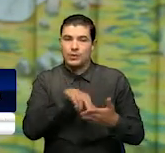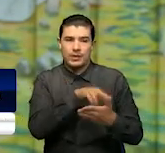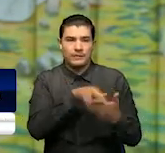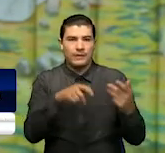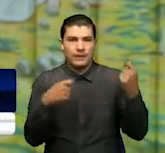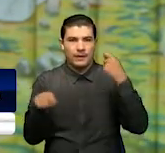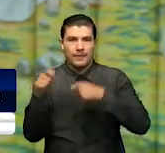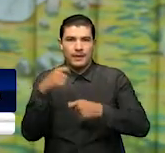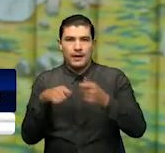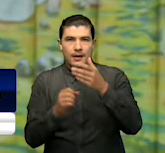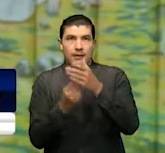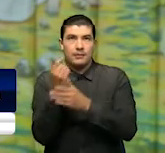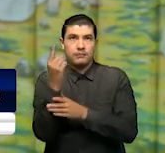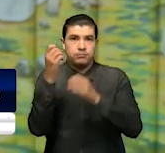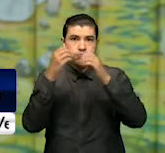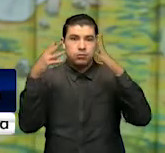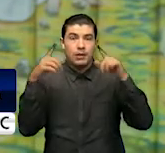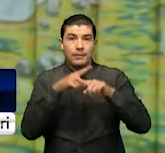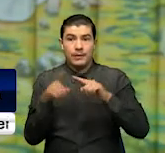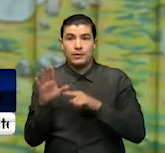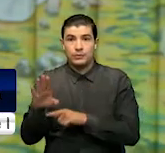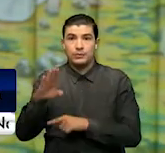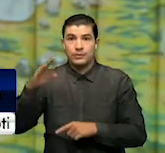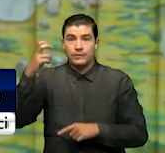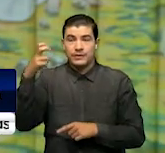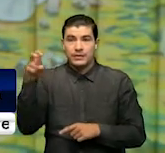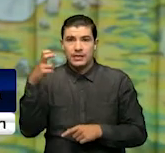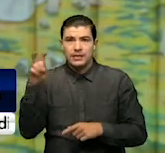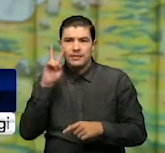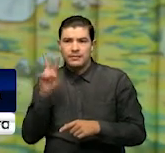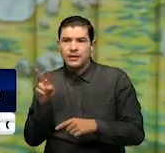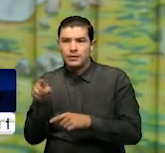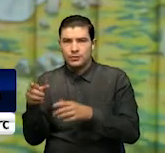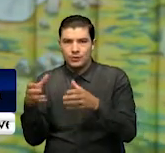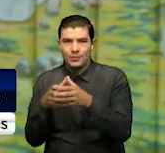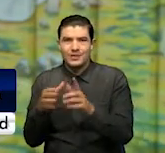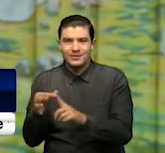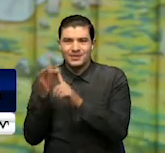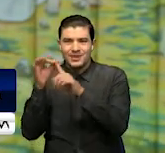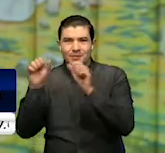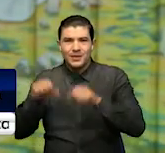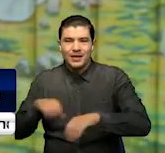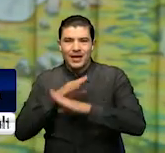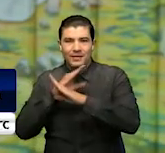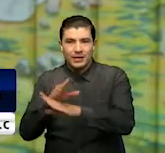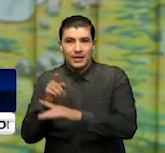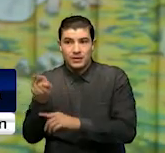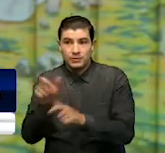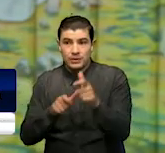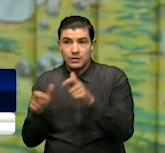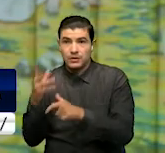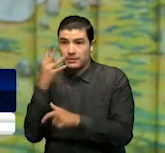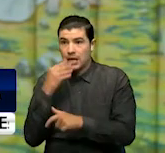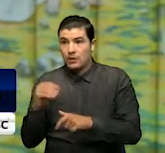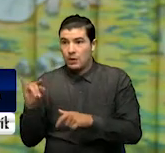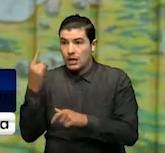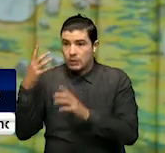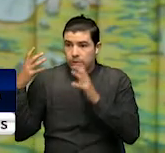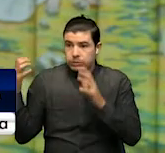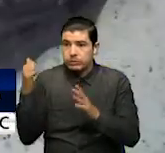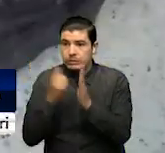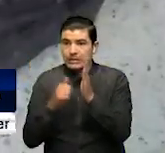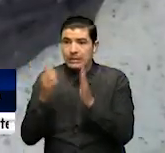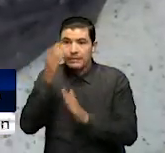policía creó un grupo especial que va a ser operativos constantes sobre todo en la línea limítrofe para frenarle el paso del contrabando de pólvora procedente de